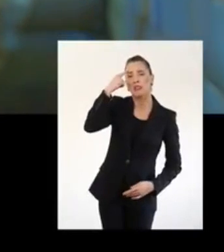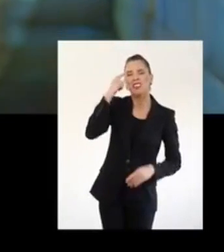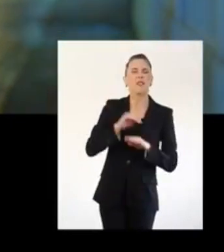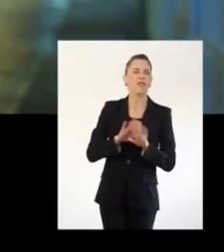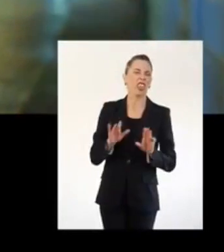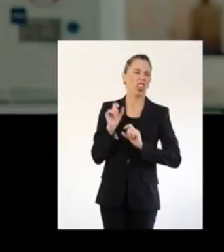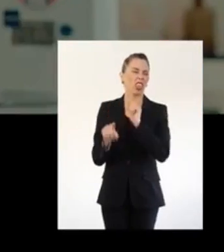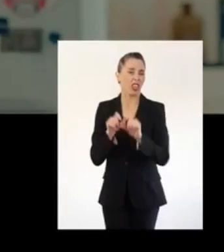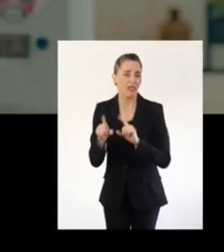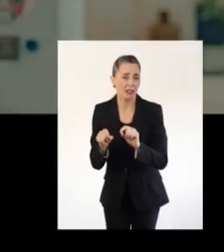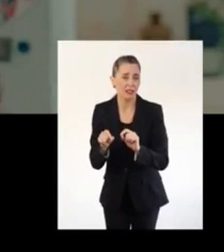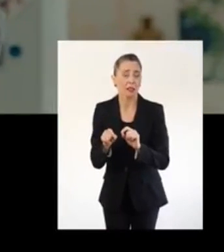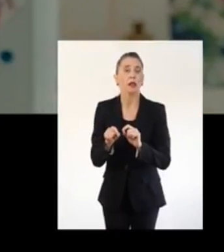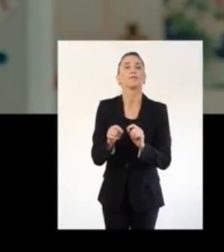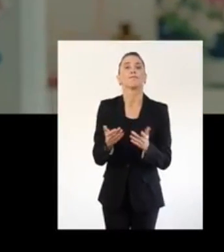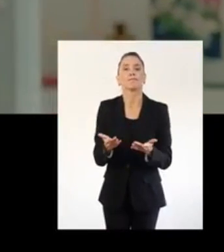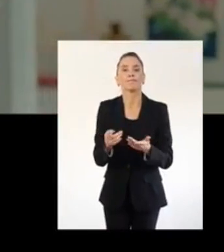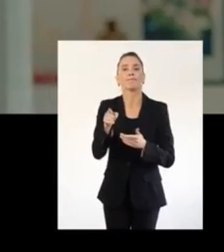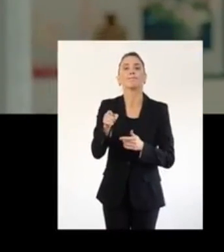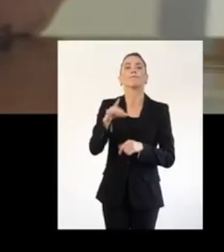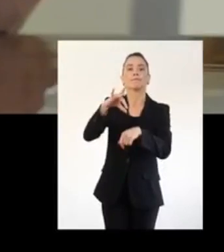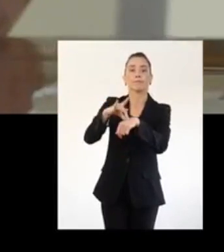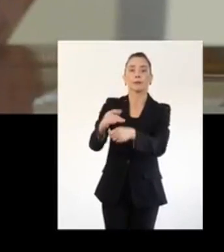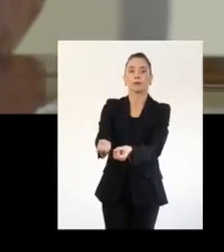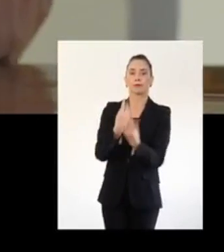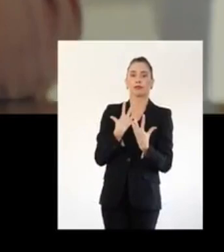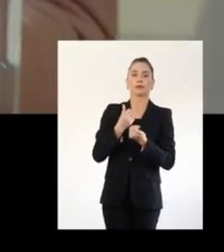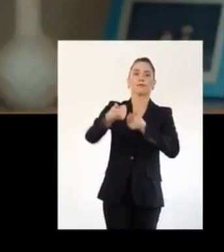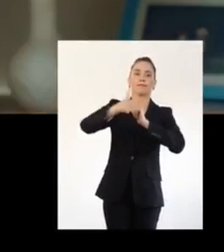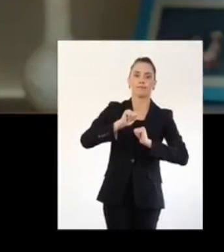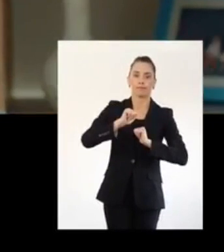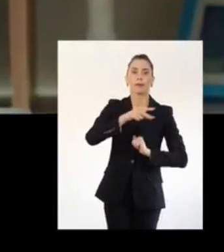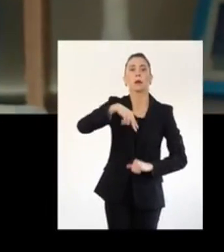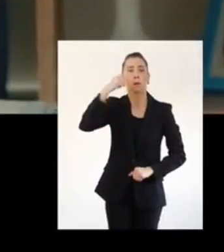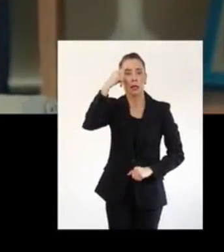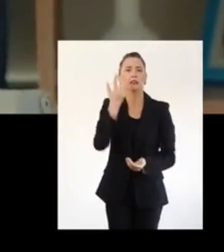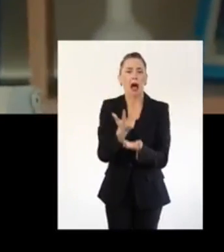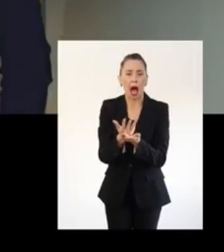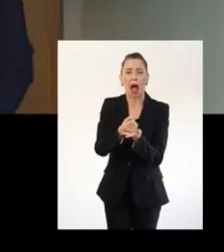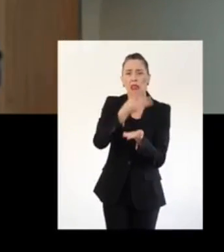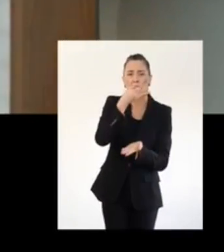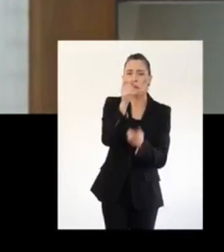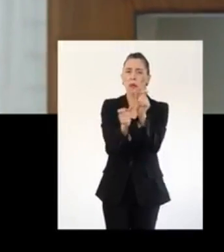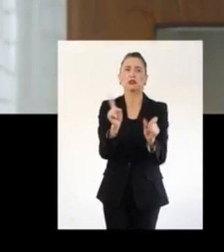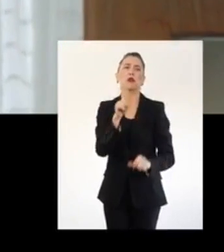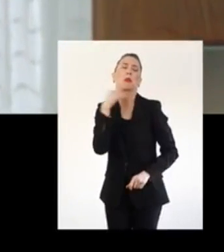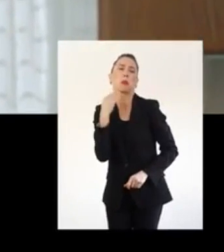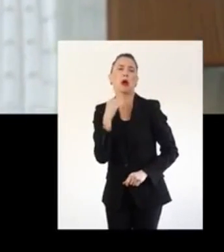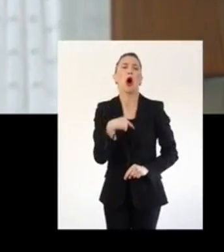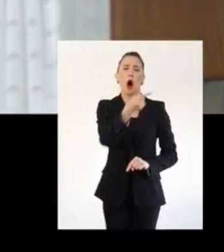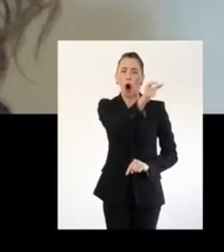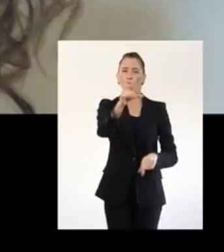bajar las defensas ante él. Y entonces él bajó las nuestras. Nos hizo creer que porque había tratamiento ya nadie moría. ¿Qué se le pasaba a